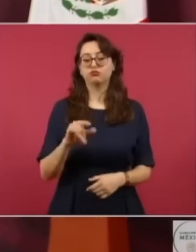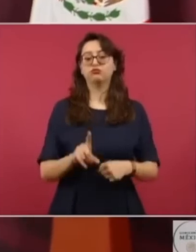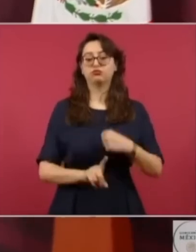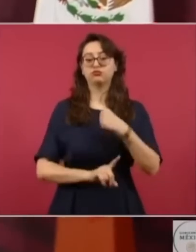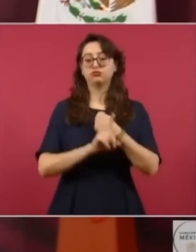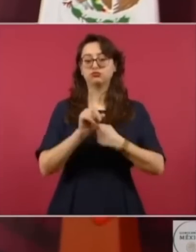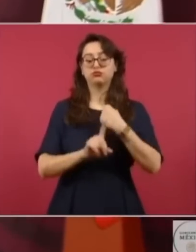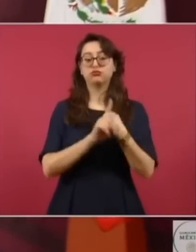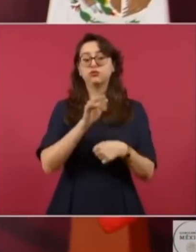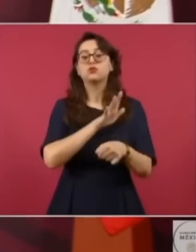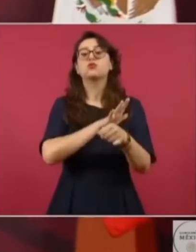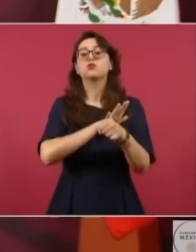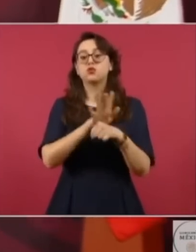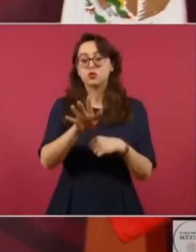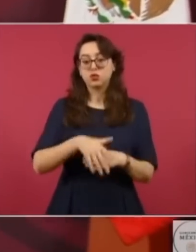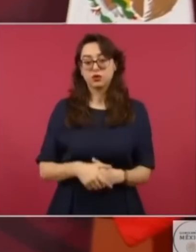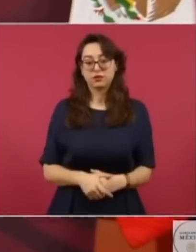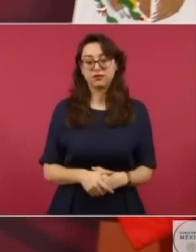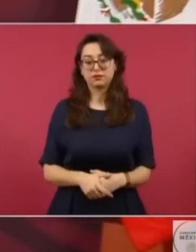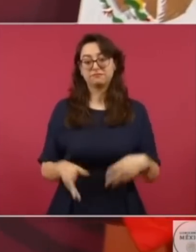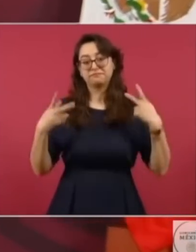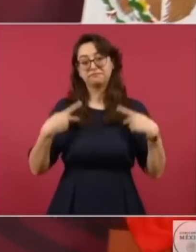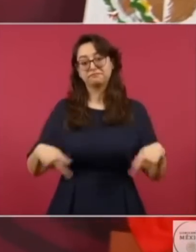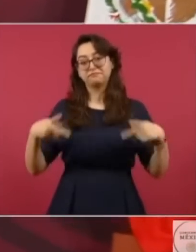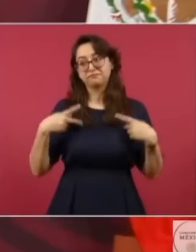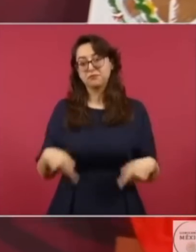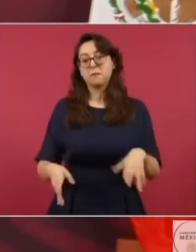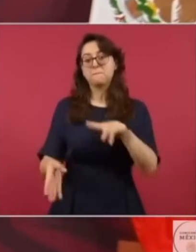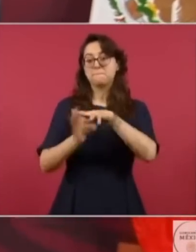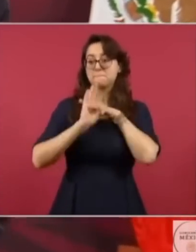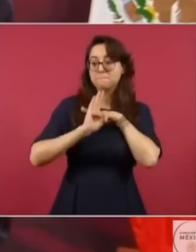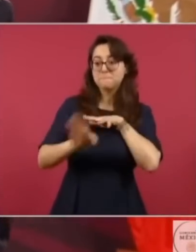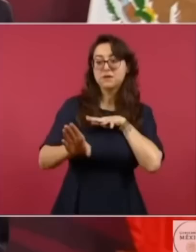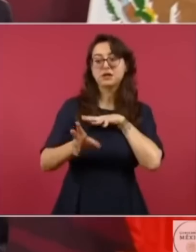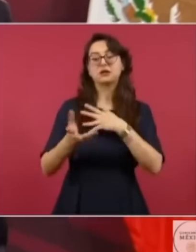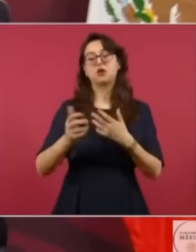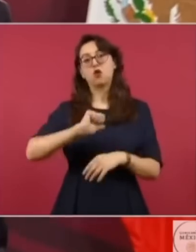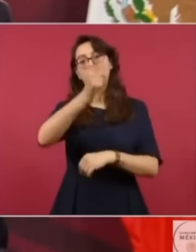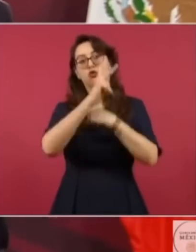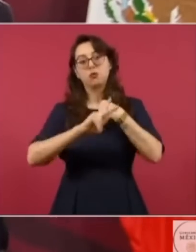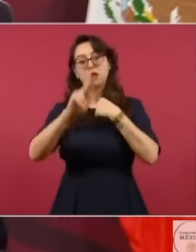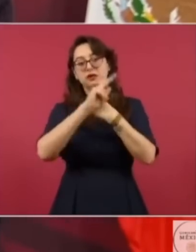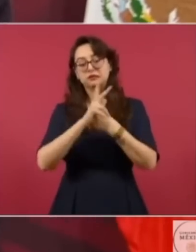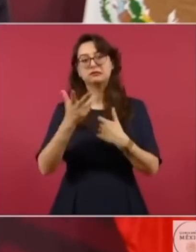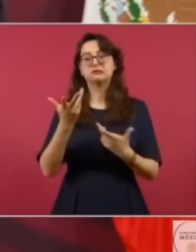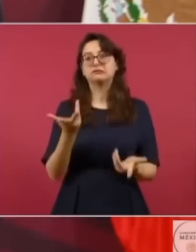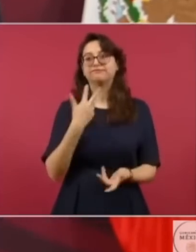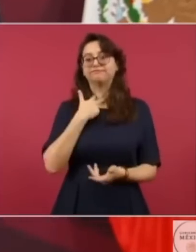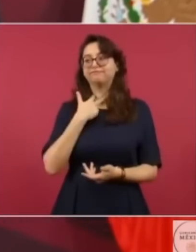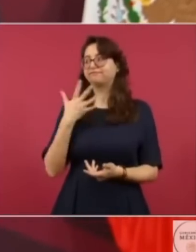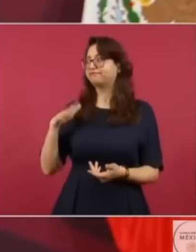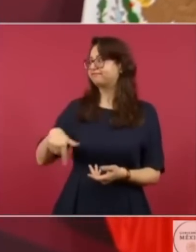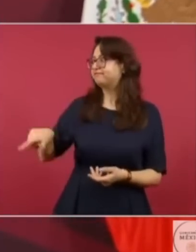ve en la necesidad de emigrar para buscarse la vida en donde